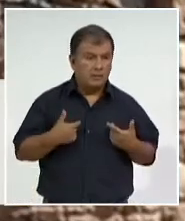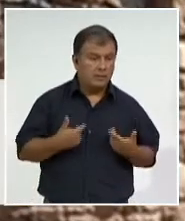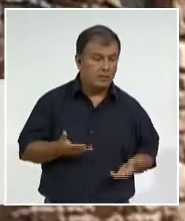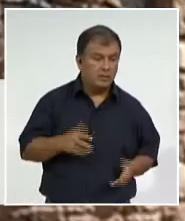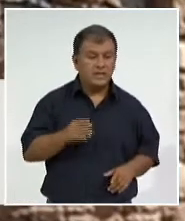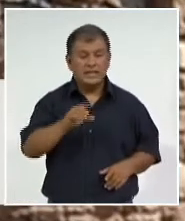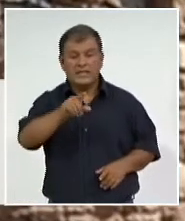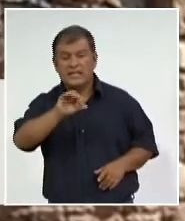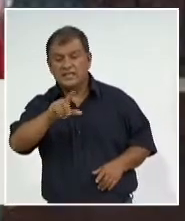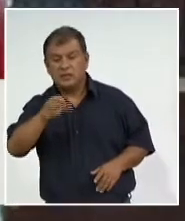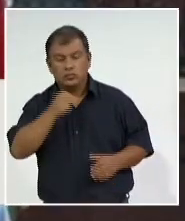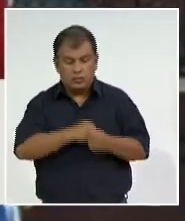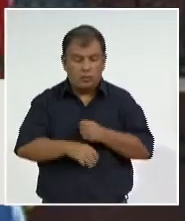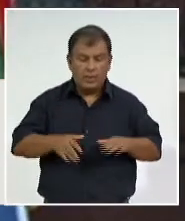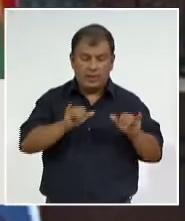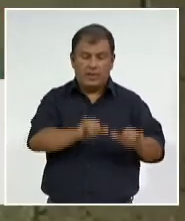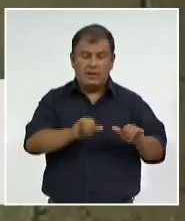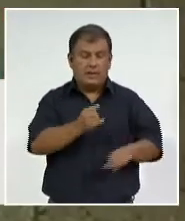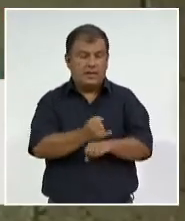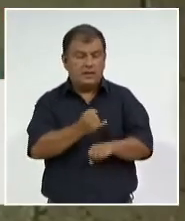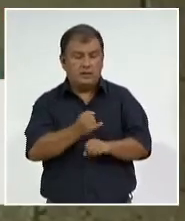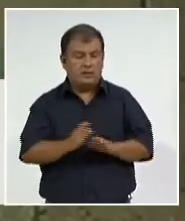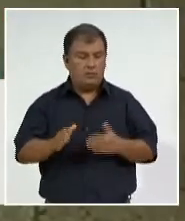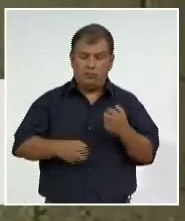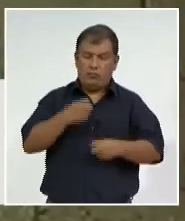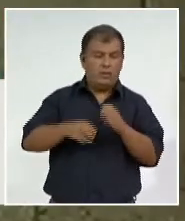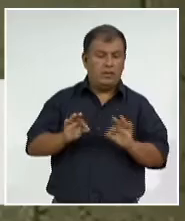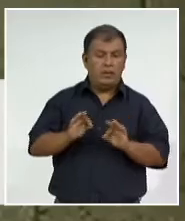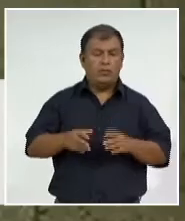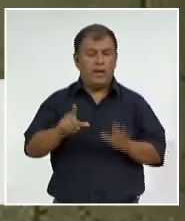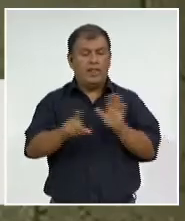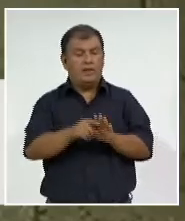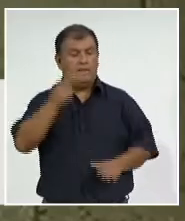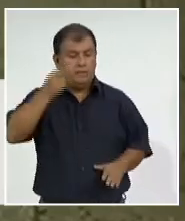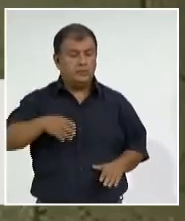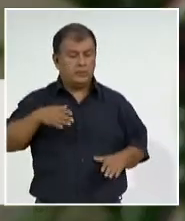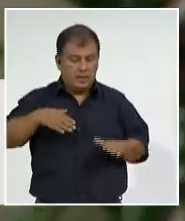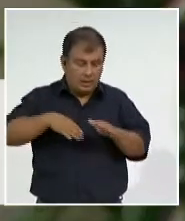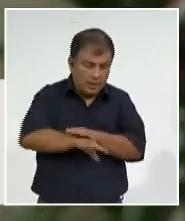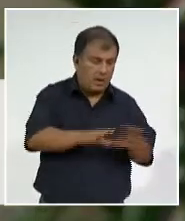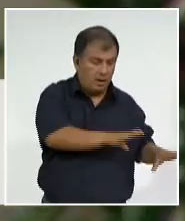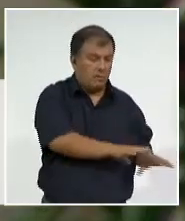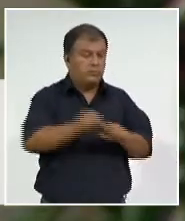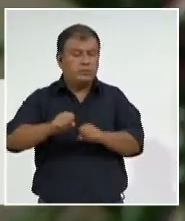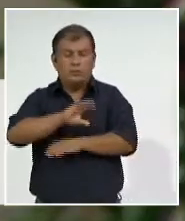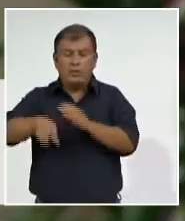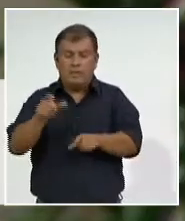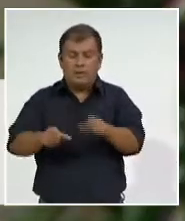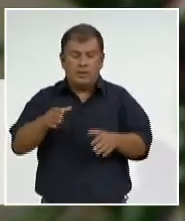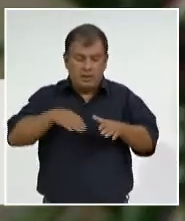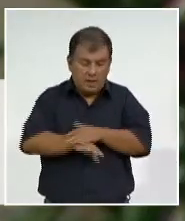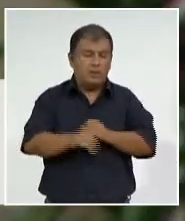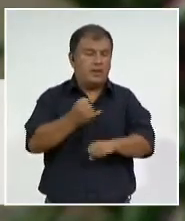félix y sus hijos podrán permanecer en el recinto religioso sin problema alguno pues la ley prohíbe proceder a una deportación de todo aquel que permanezca